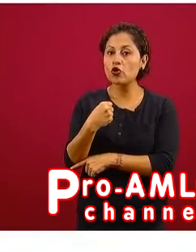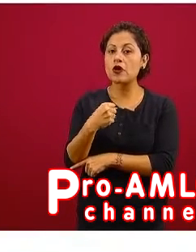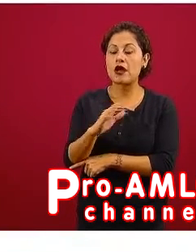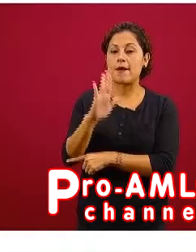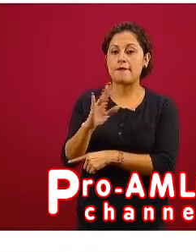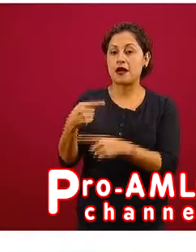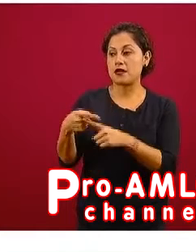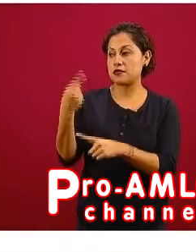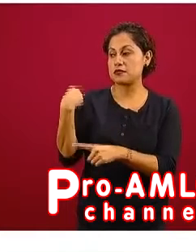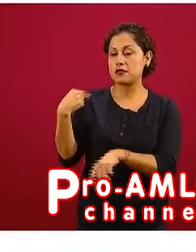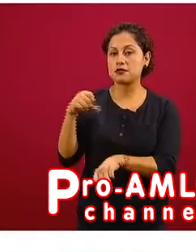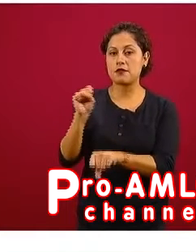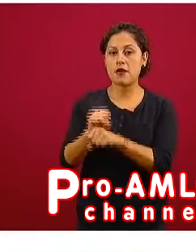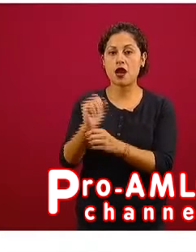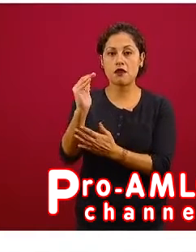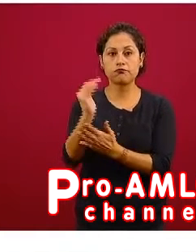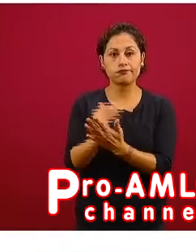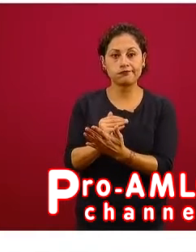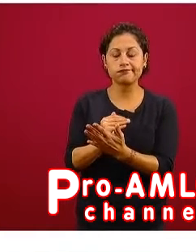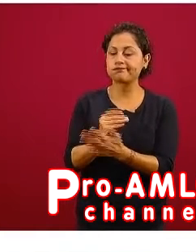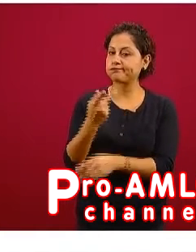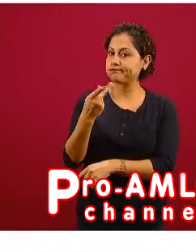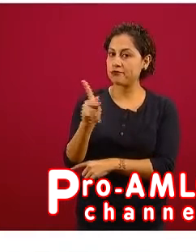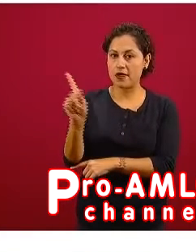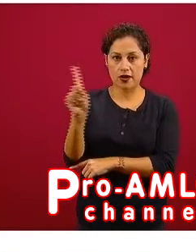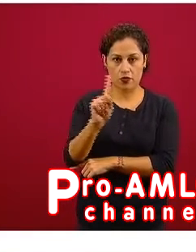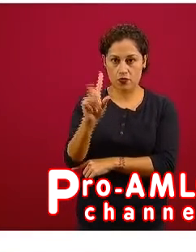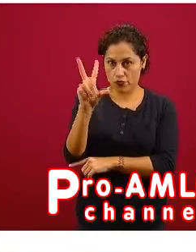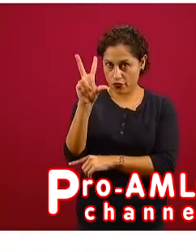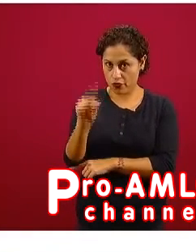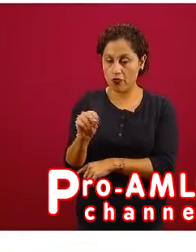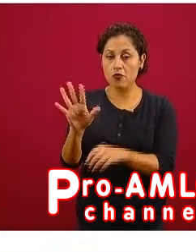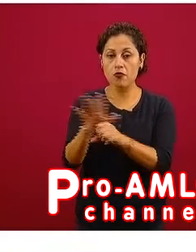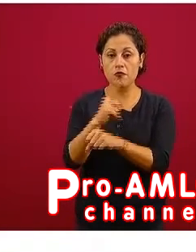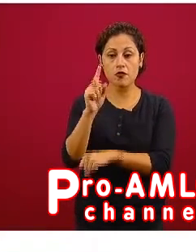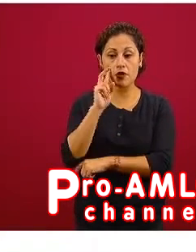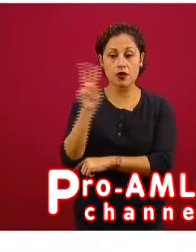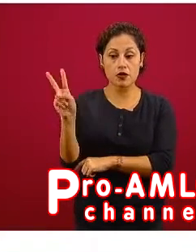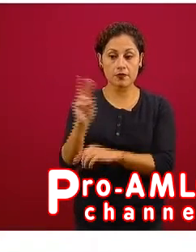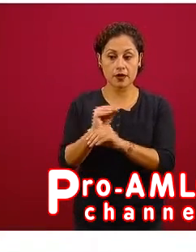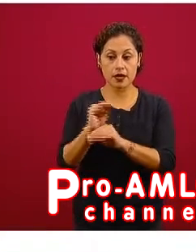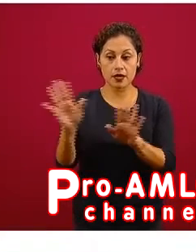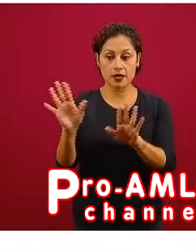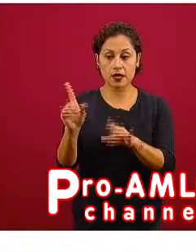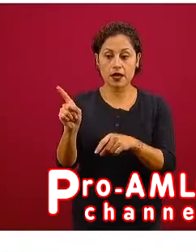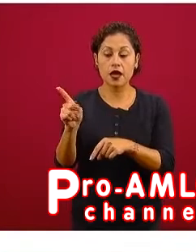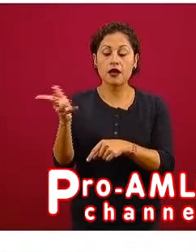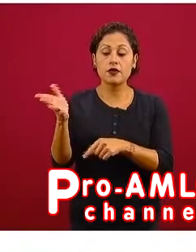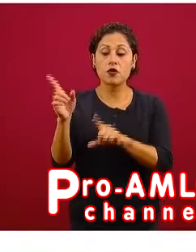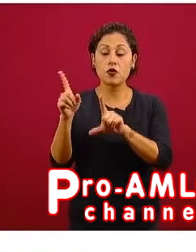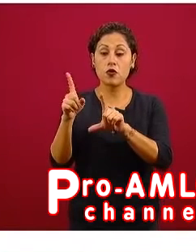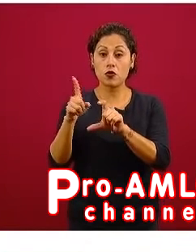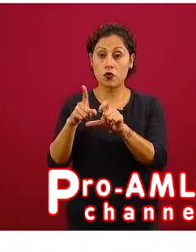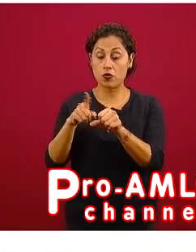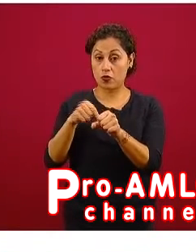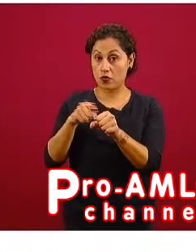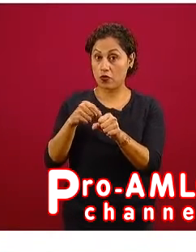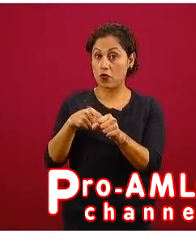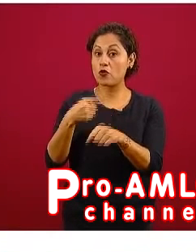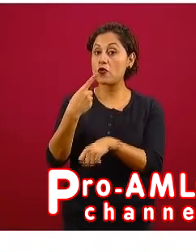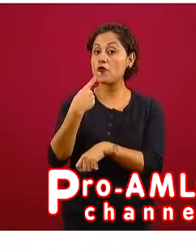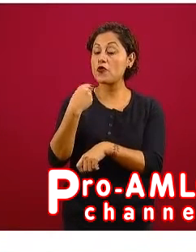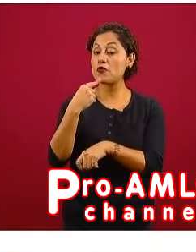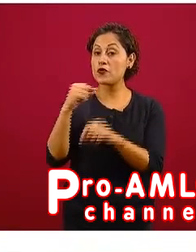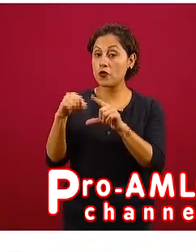últimas semanas disminuyó, lo cual no es correcto, porque entonces si vemos las curvas totales, es decir, el rojo más el amarillo, vemos cómo